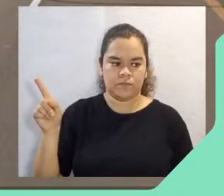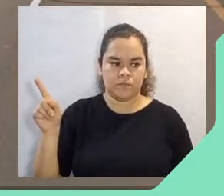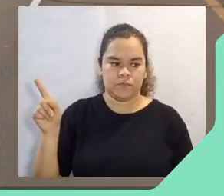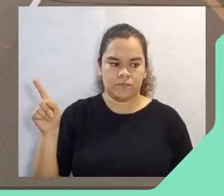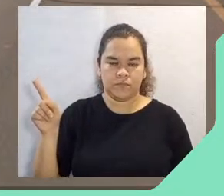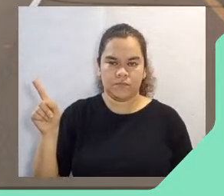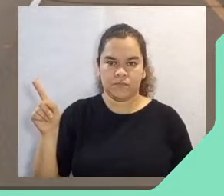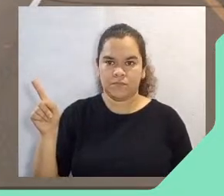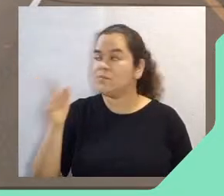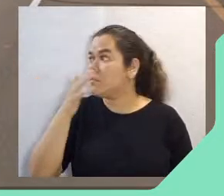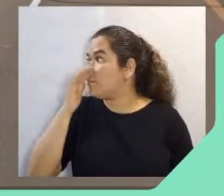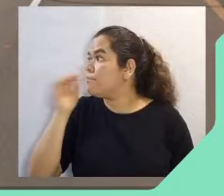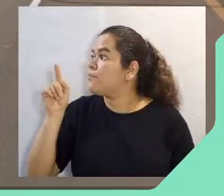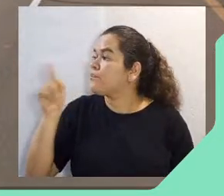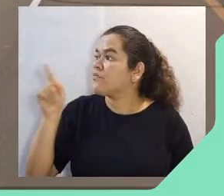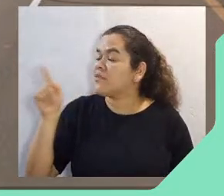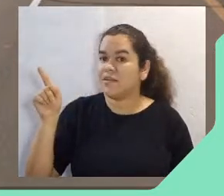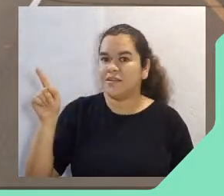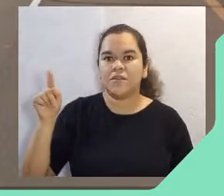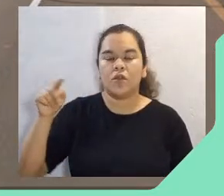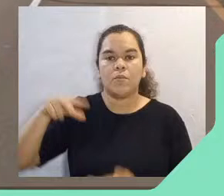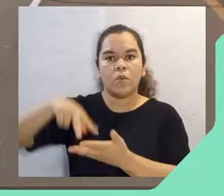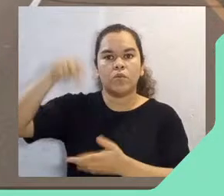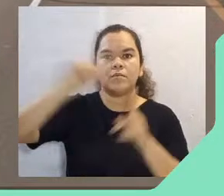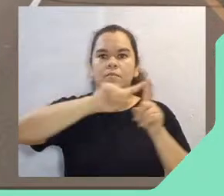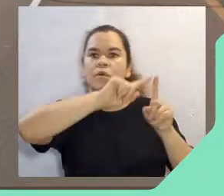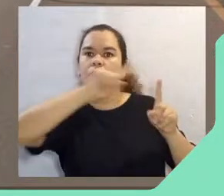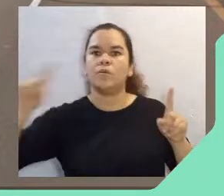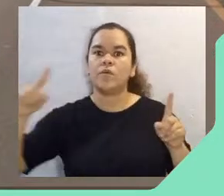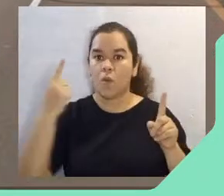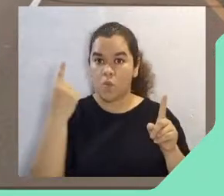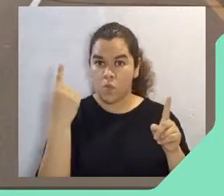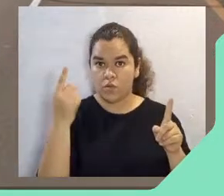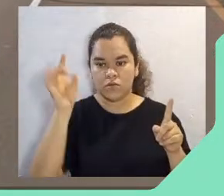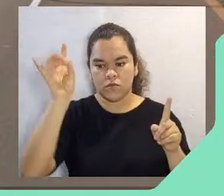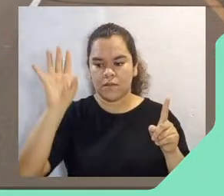cual ocupamos un único conductor de energía.